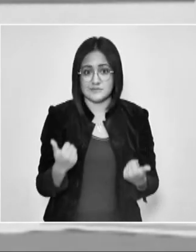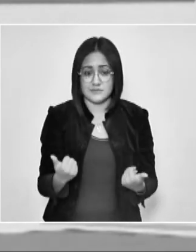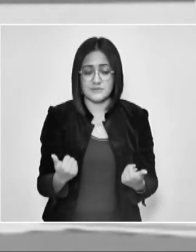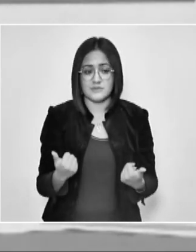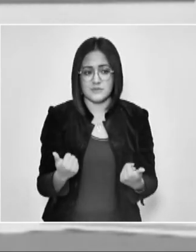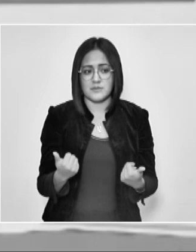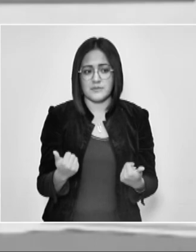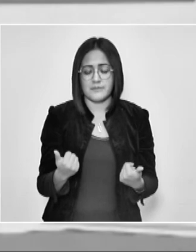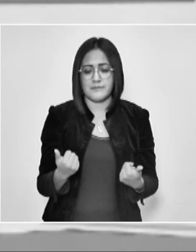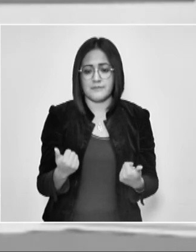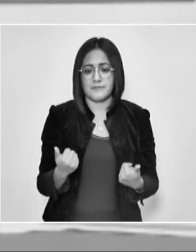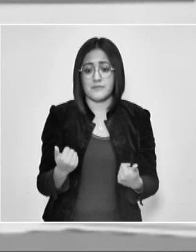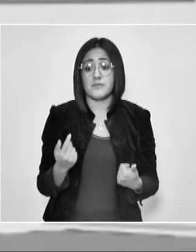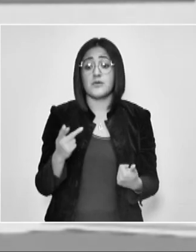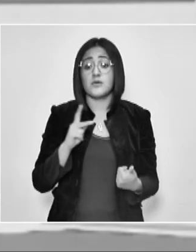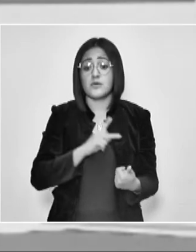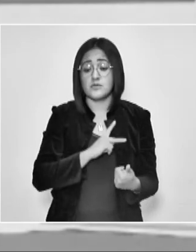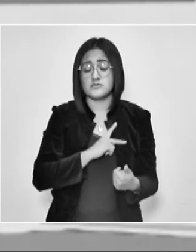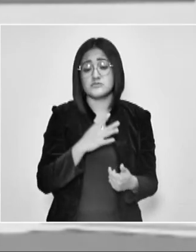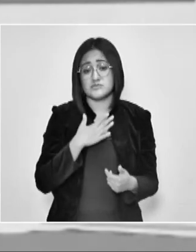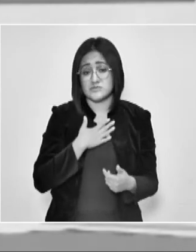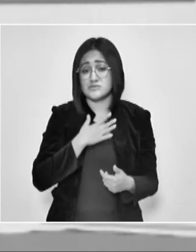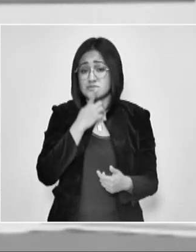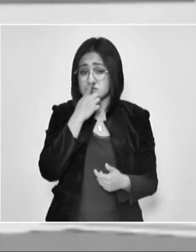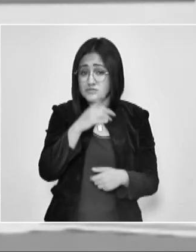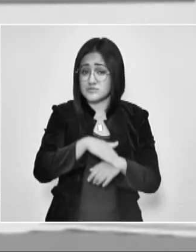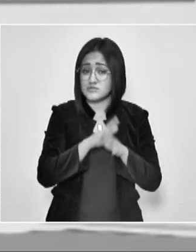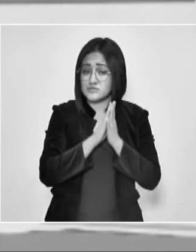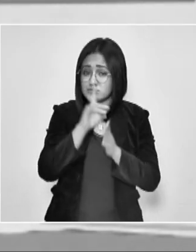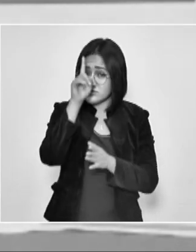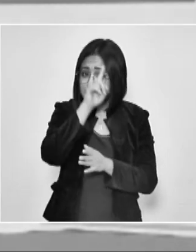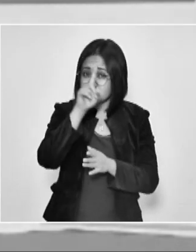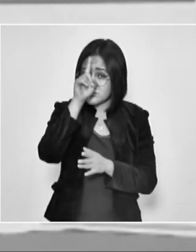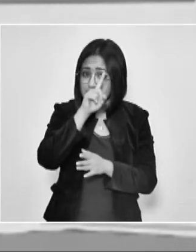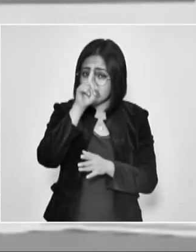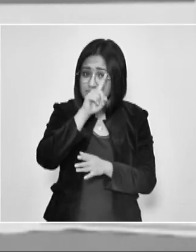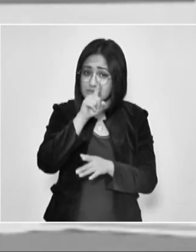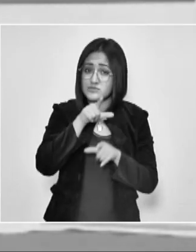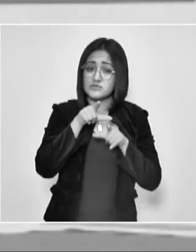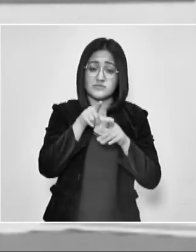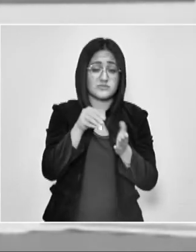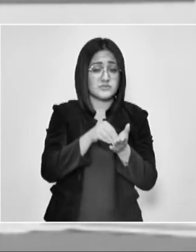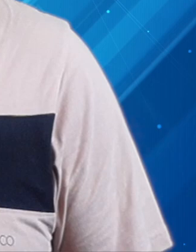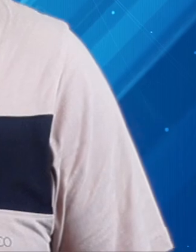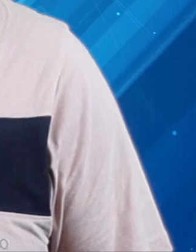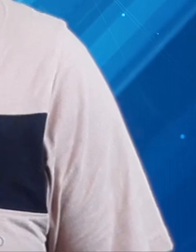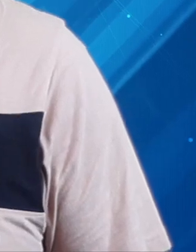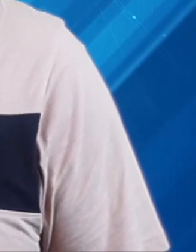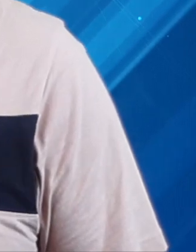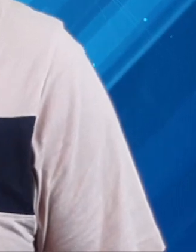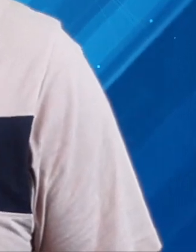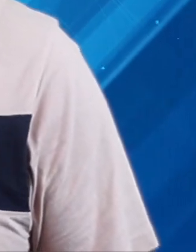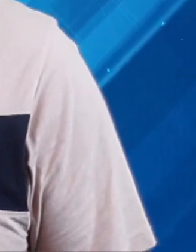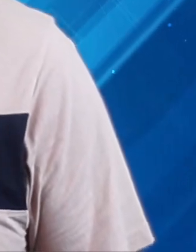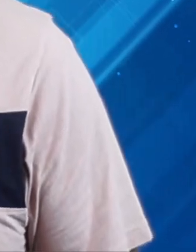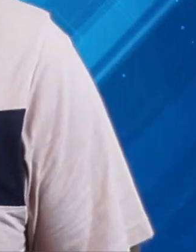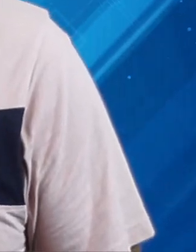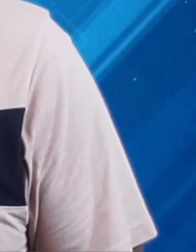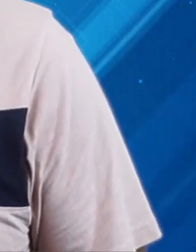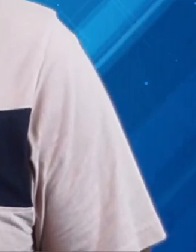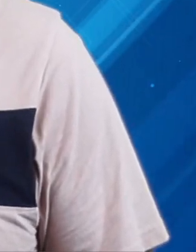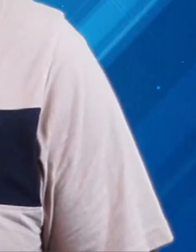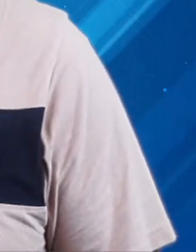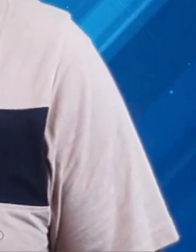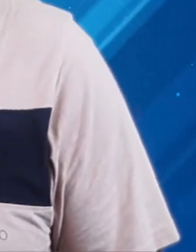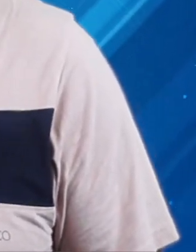en un hospital luchando contra el SARS-CoV-2. Es así como llegamos al final de esta cápsula informativa. Los invito